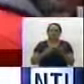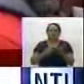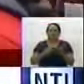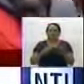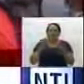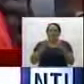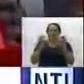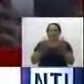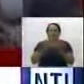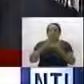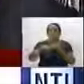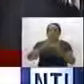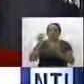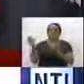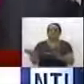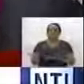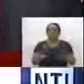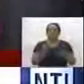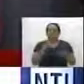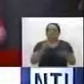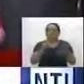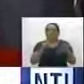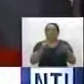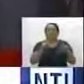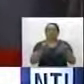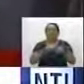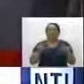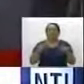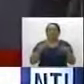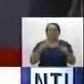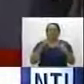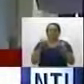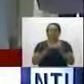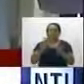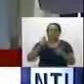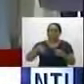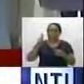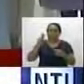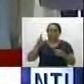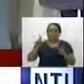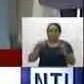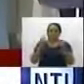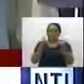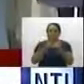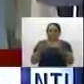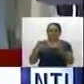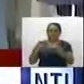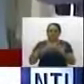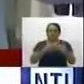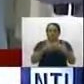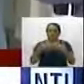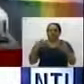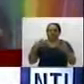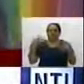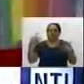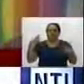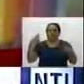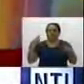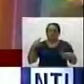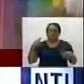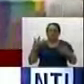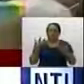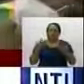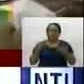sea. Pero a pesar de que el objetivo de todos los asambleístas de Pachacútic es la unificación de la organización política, las posturas